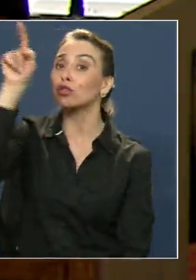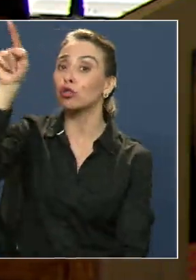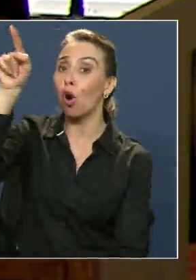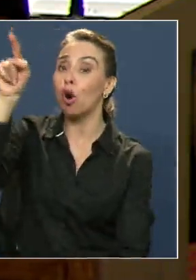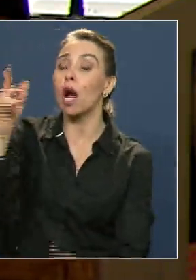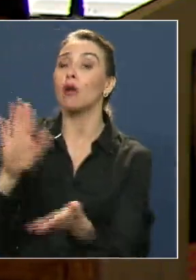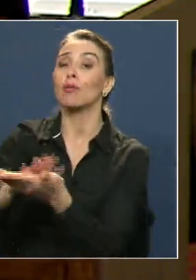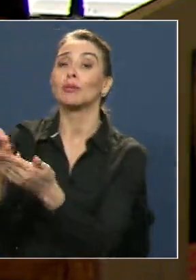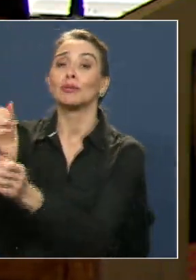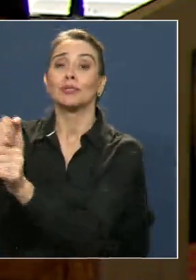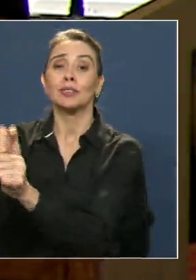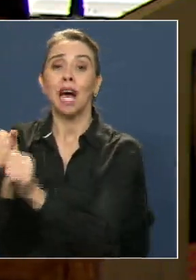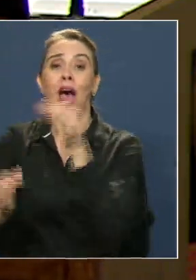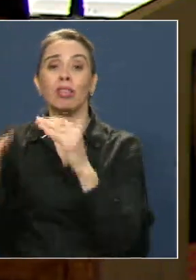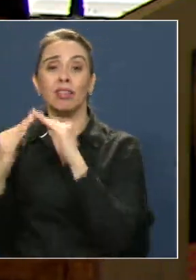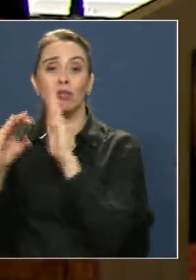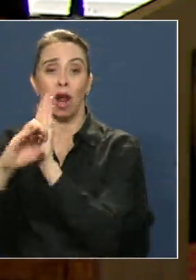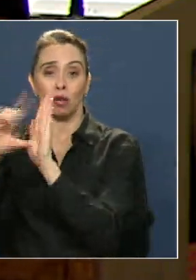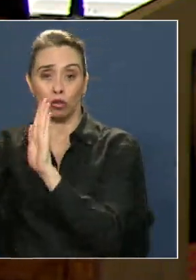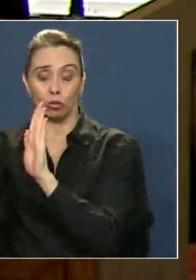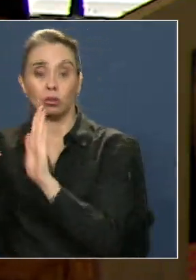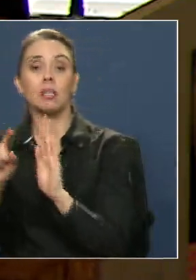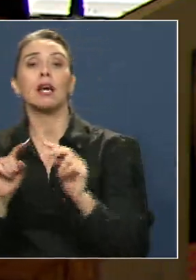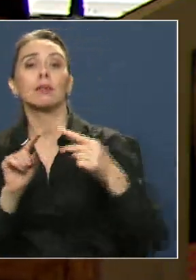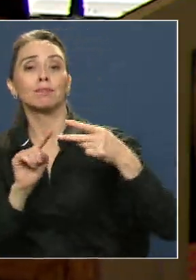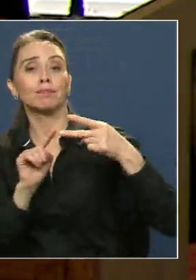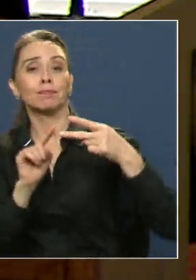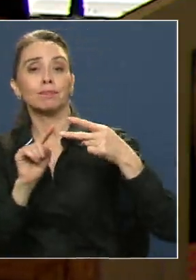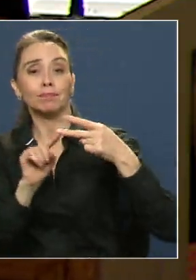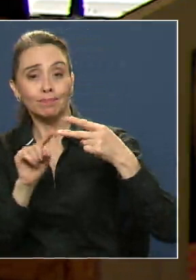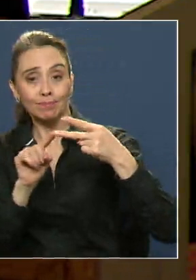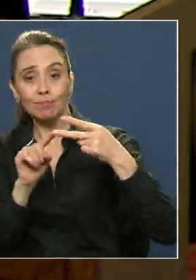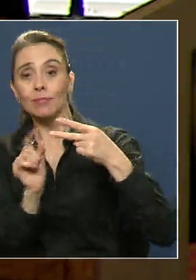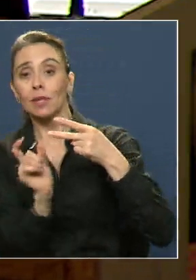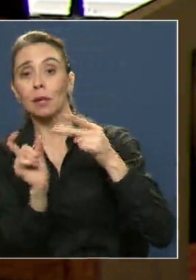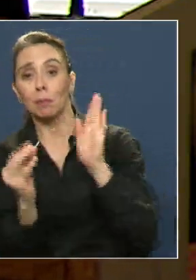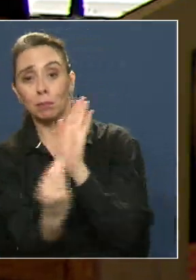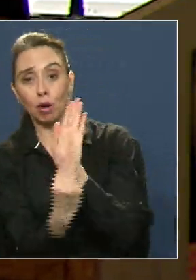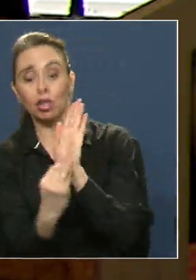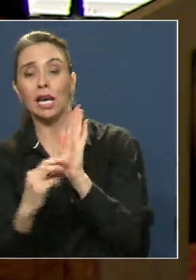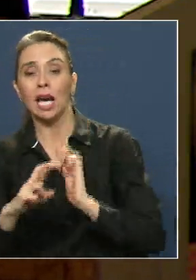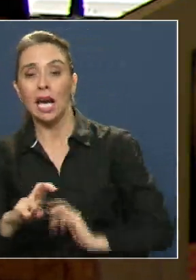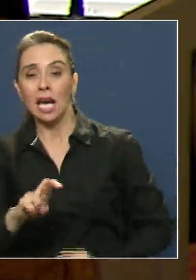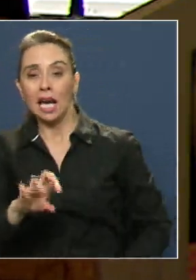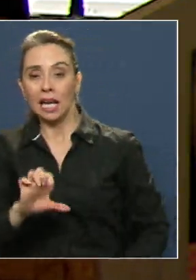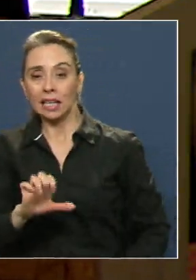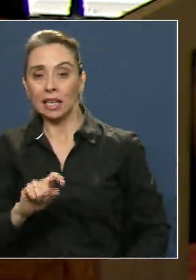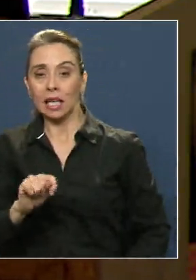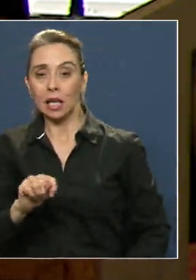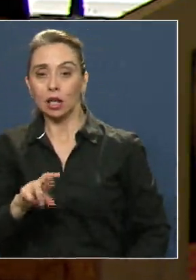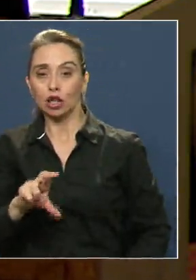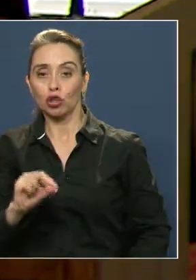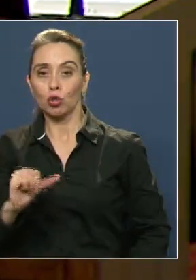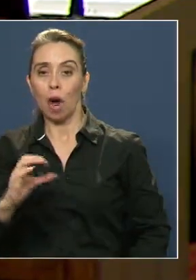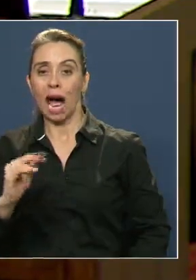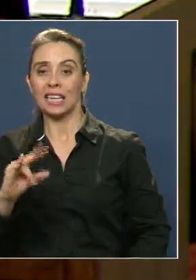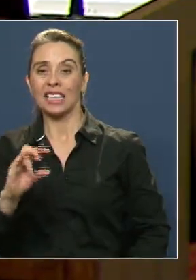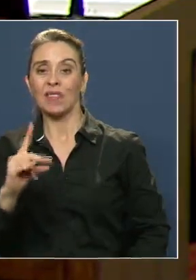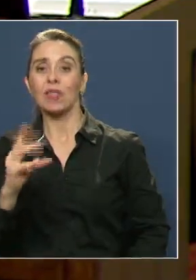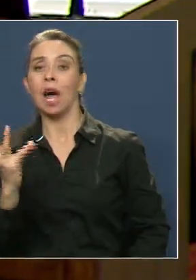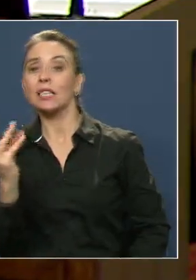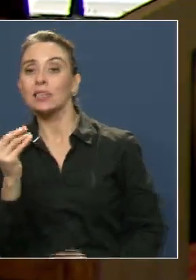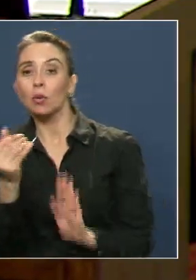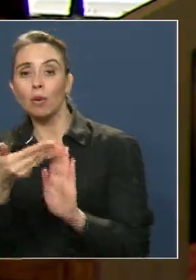que tiene que ver con la retroactividad. Y para mí es muy importante defender este principio no solamente por la argumentación que ha hecho